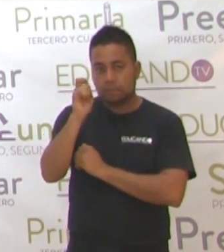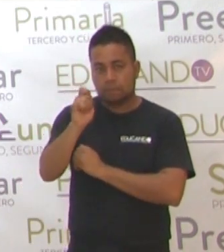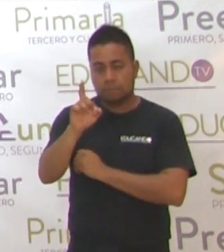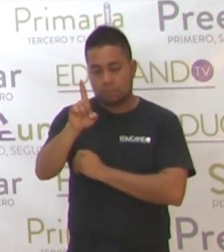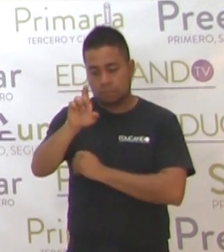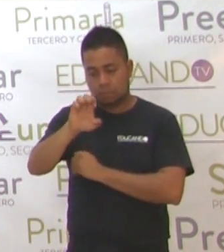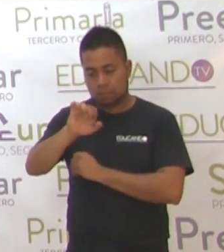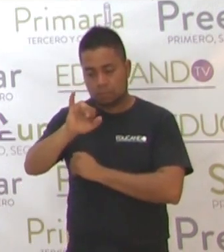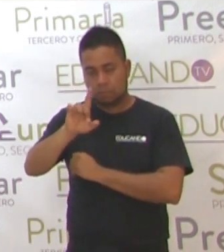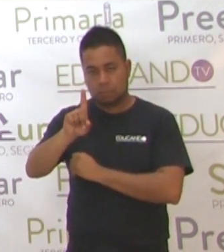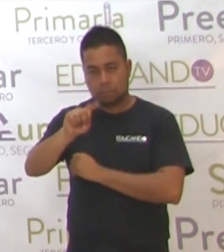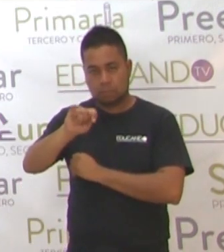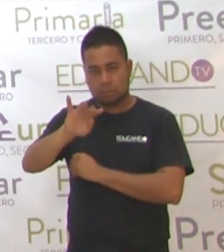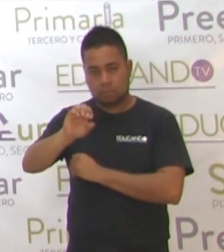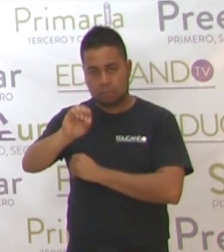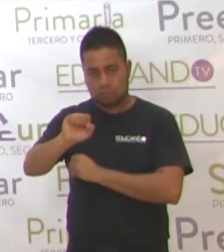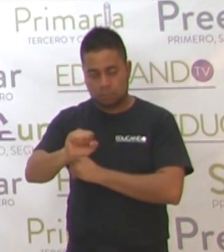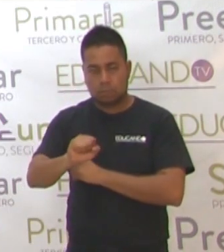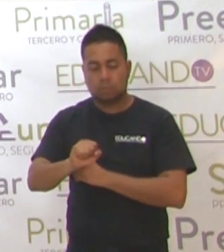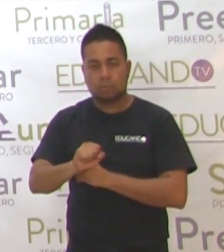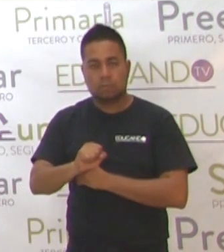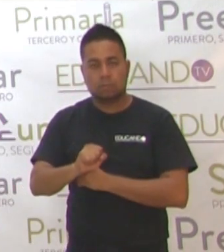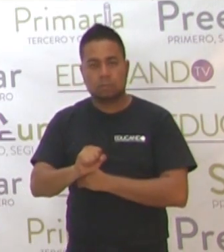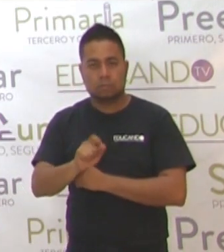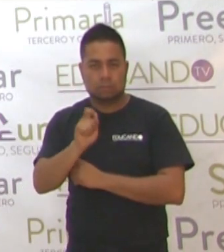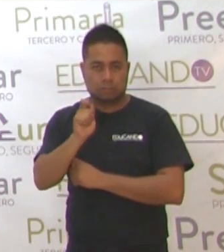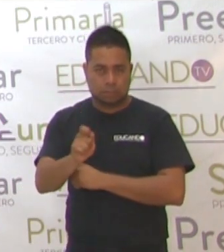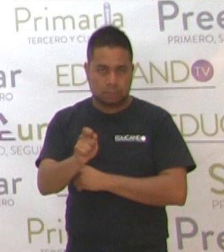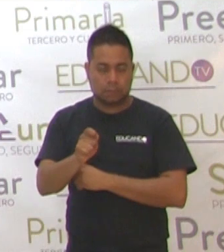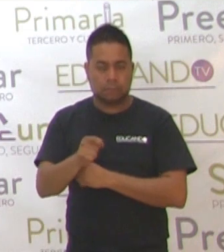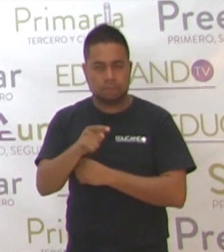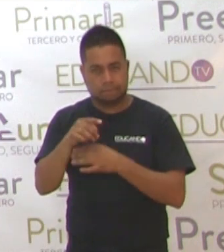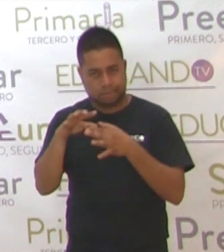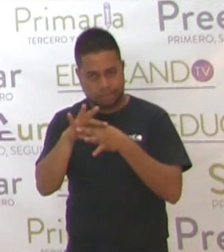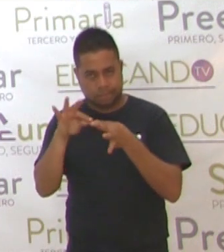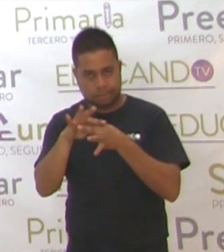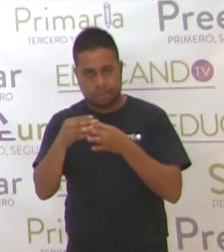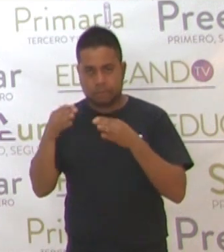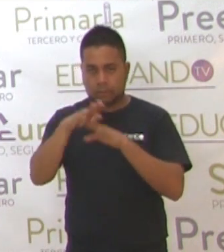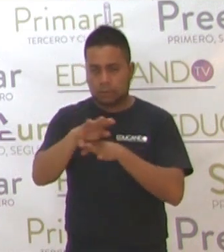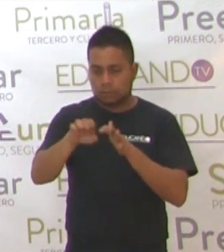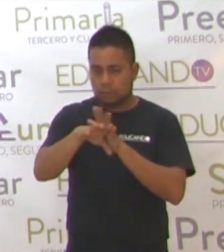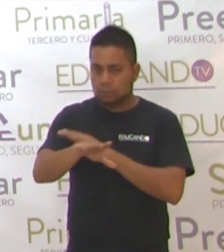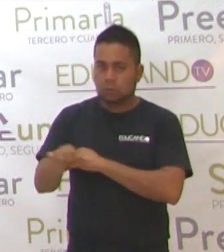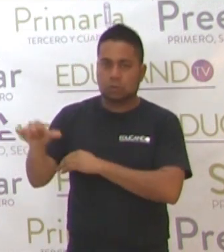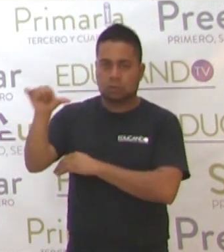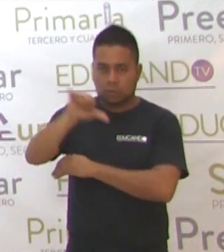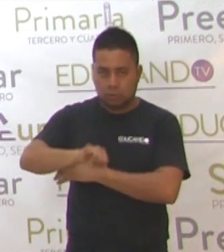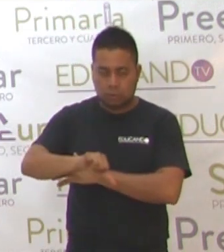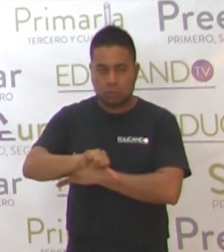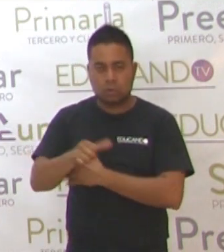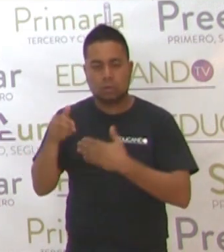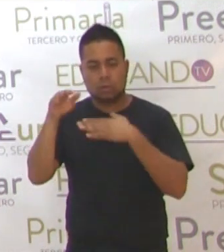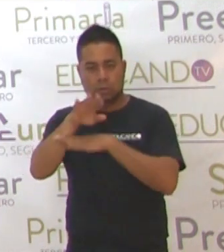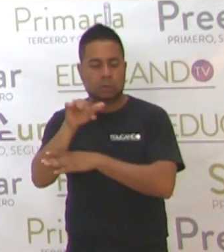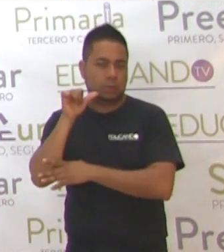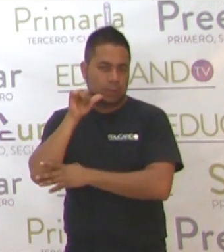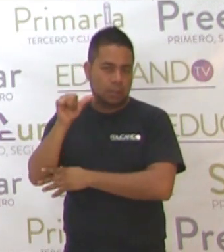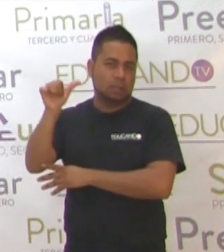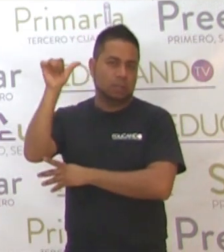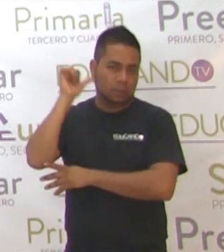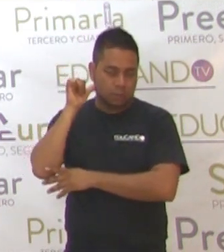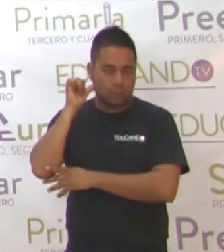cuando nos referimos a los de existe tiempo hablamos de un hoy hablamos de un ayer